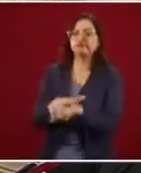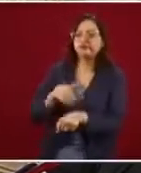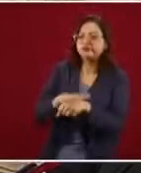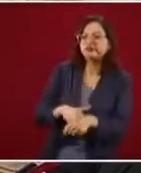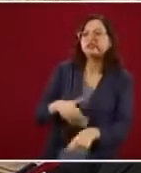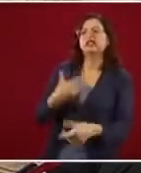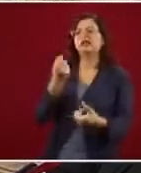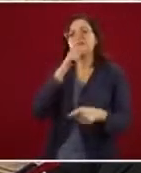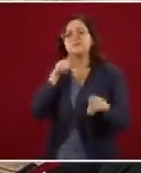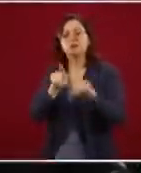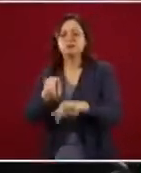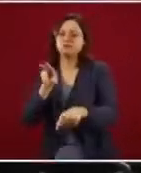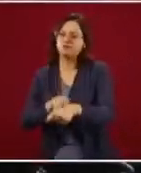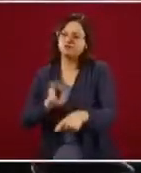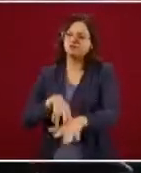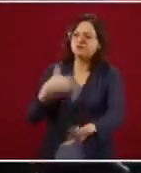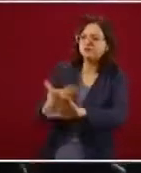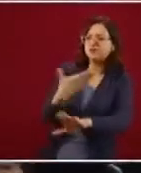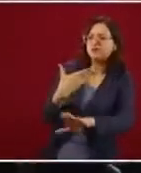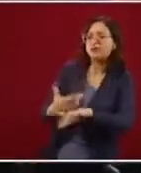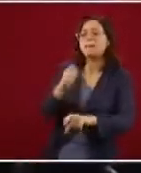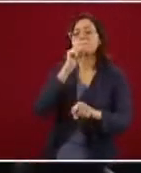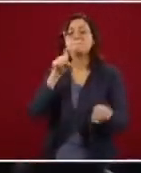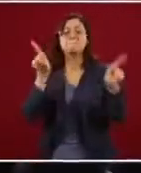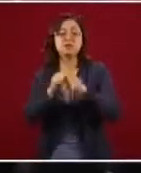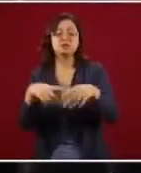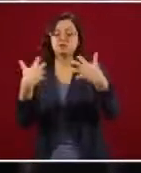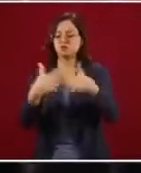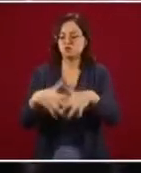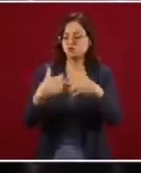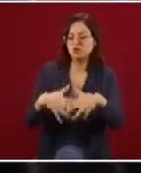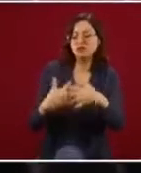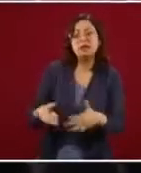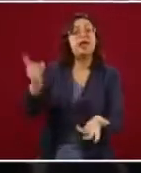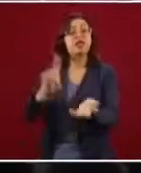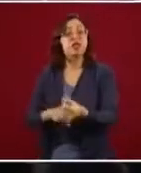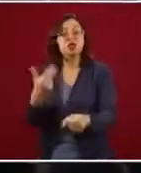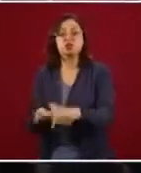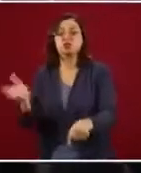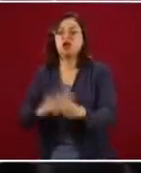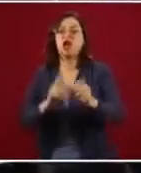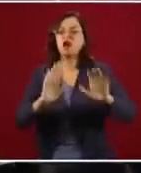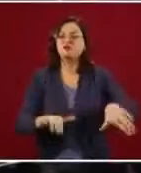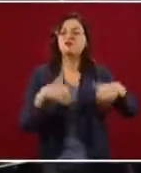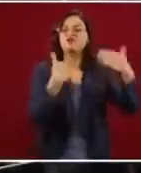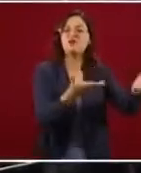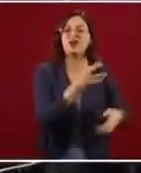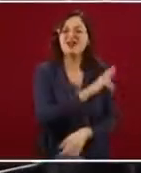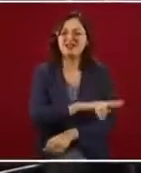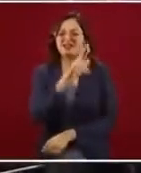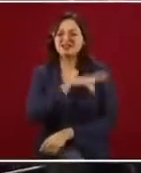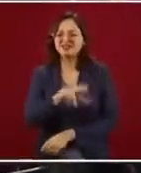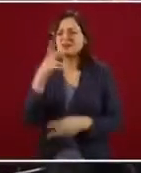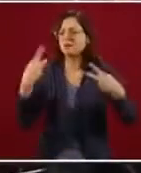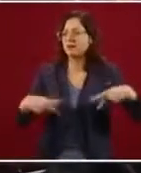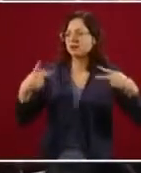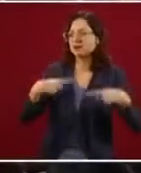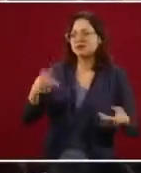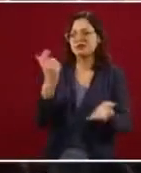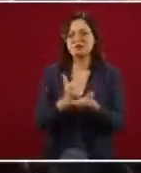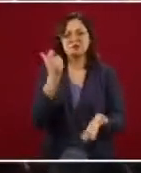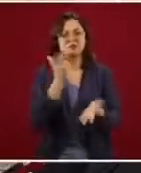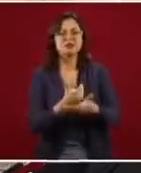médicos, también de arrendamiento de equipos fuera del hospital, que aparte son obligados a pagar los familiares de los pacientes. También